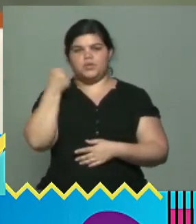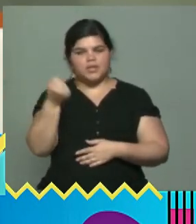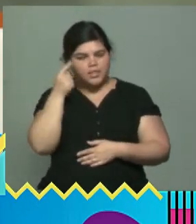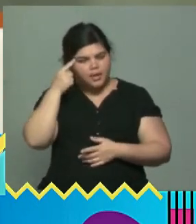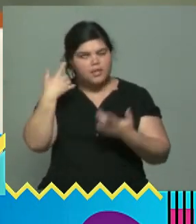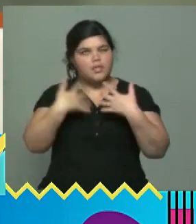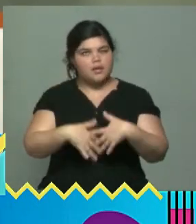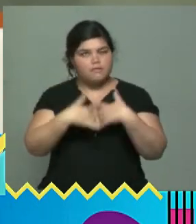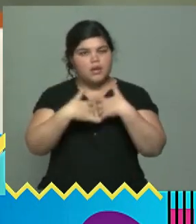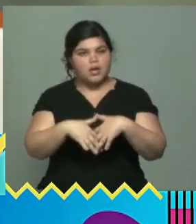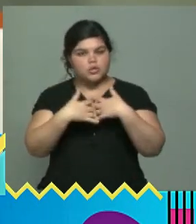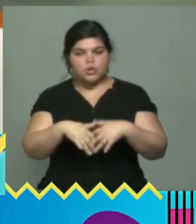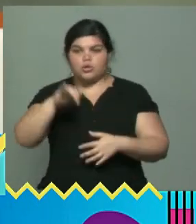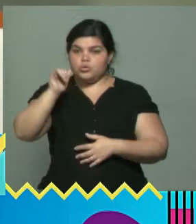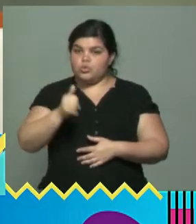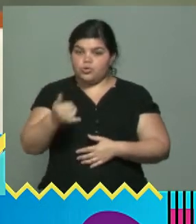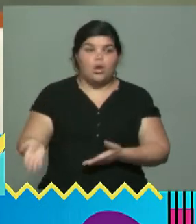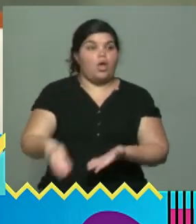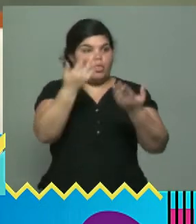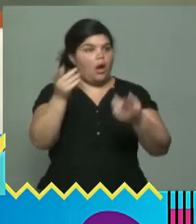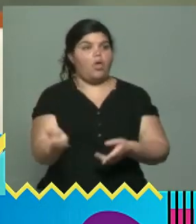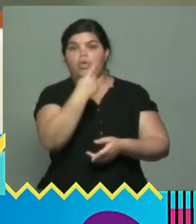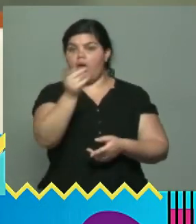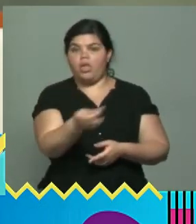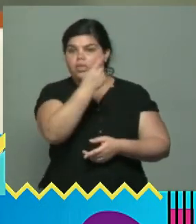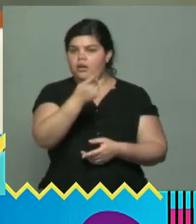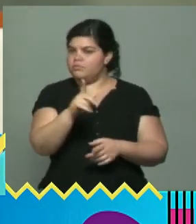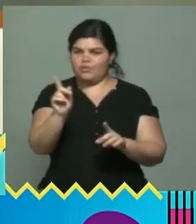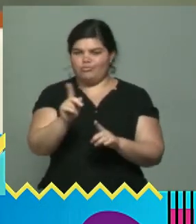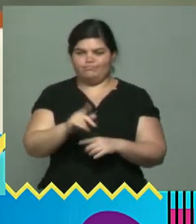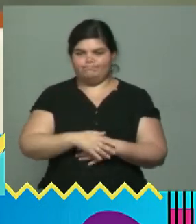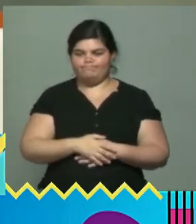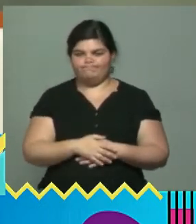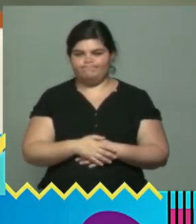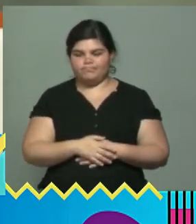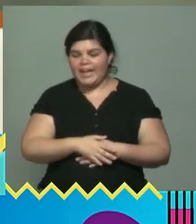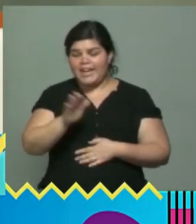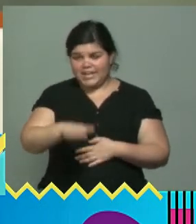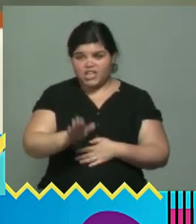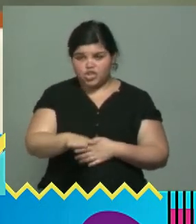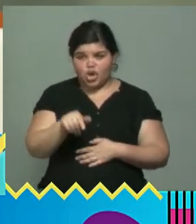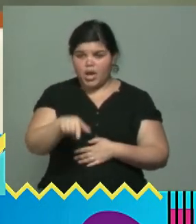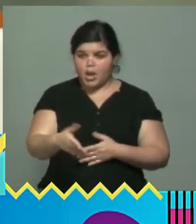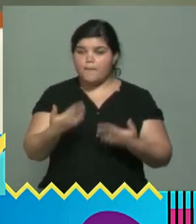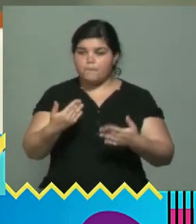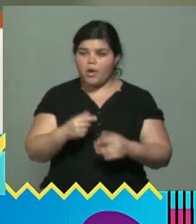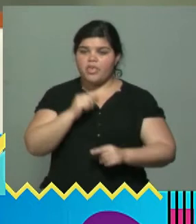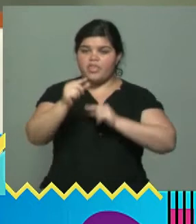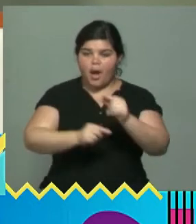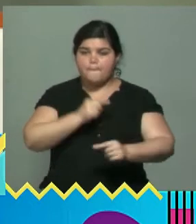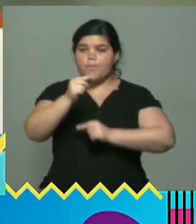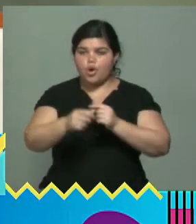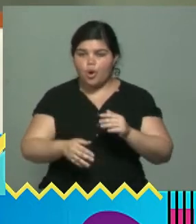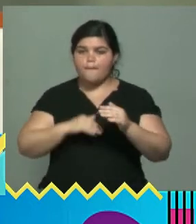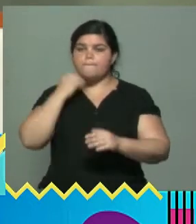un montón esto de, no, tiene que ir, si le pasó esto, tiene que ir al consultorio. No necesariamente. El chico puede ir superando y desarrollando